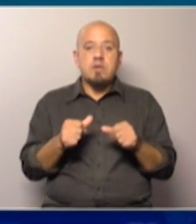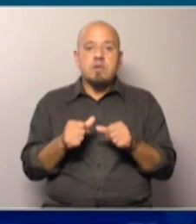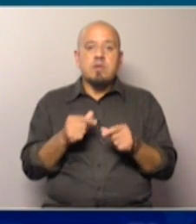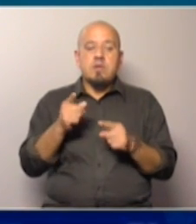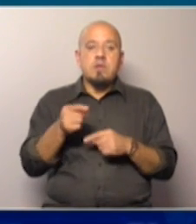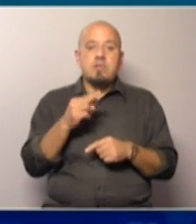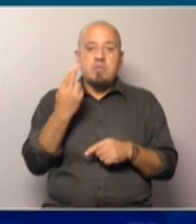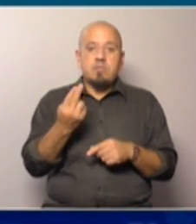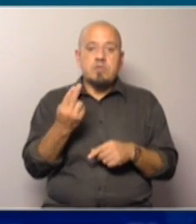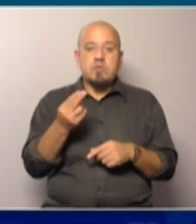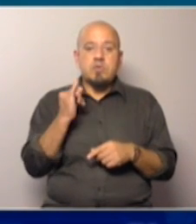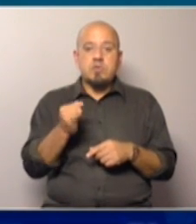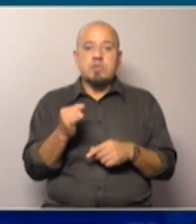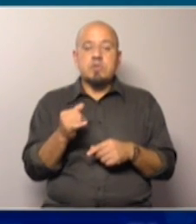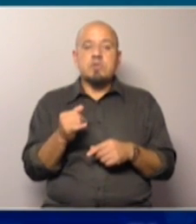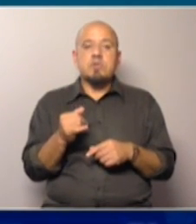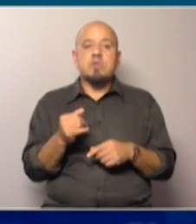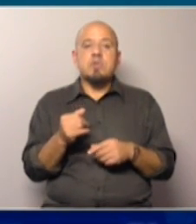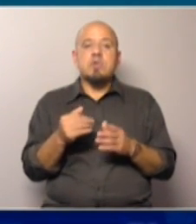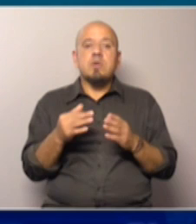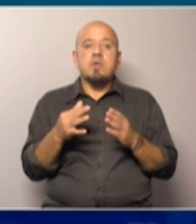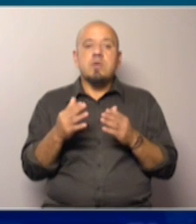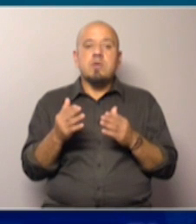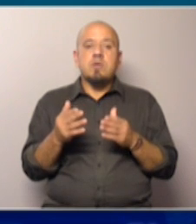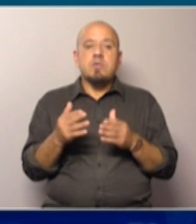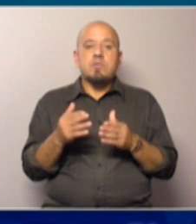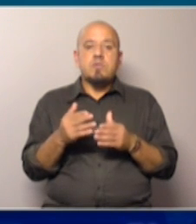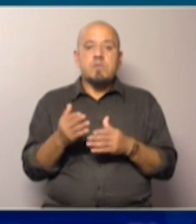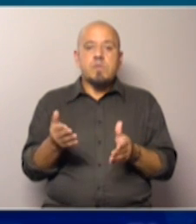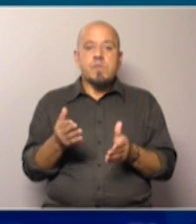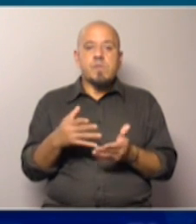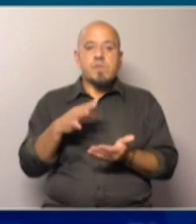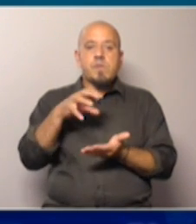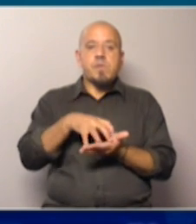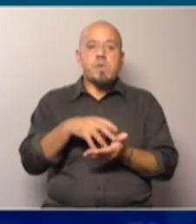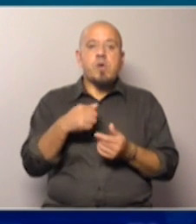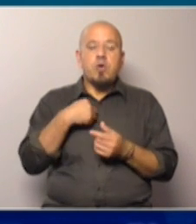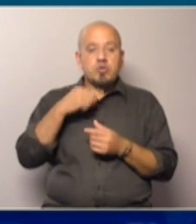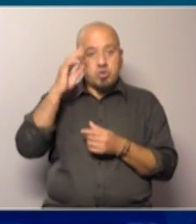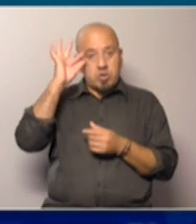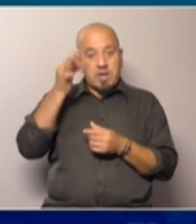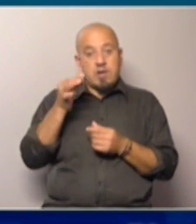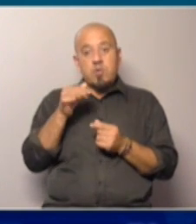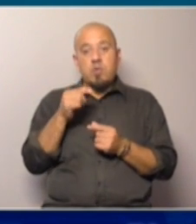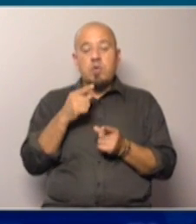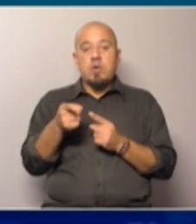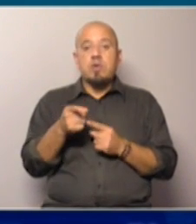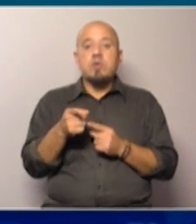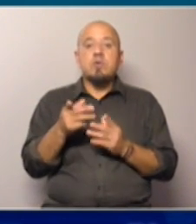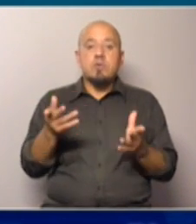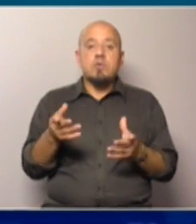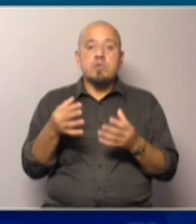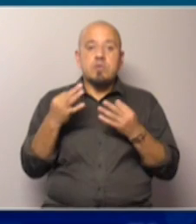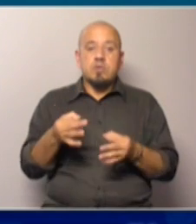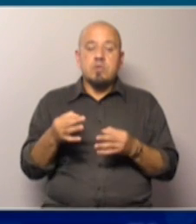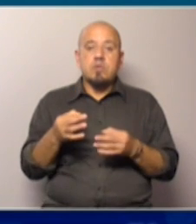consentimiento informado por el mero hecho de apersonarse en el centro de vacunación. Yo creo que esa perspectiva es